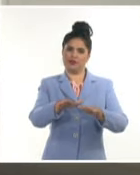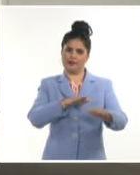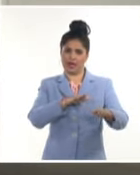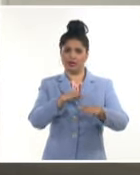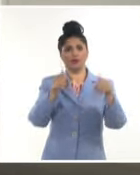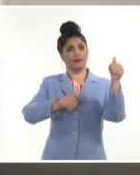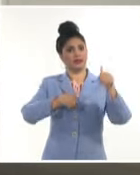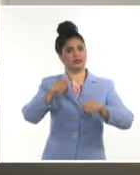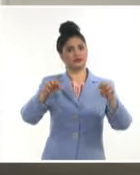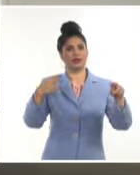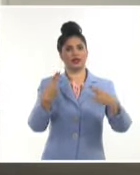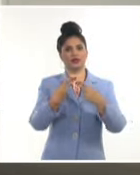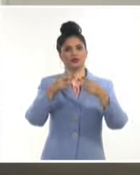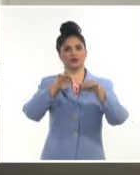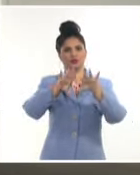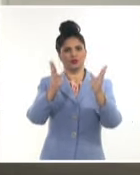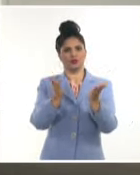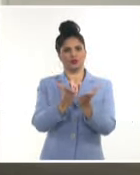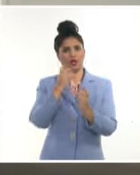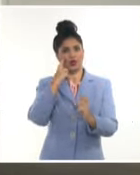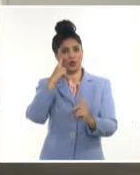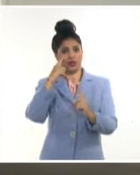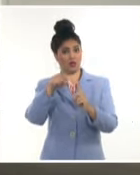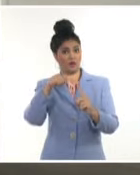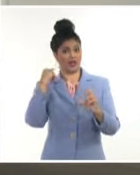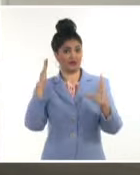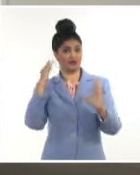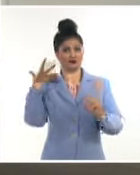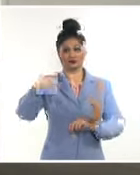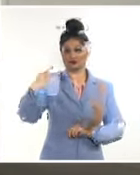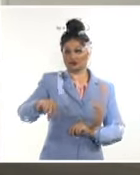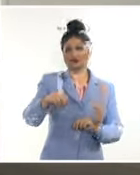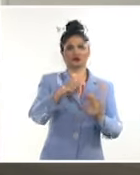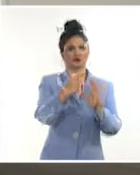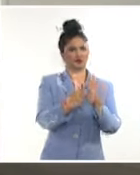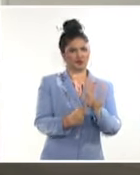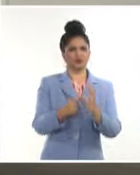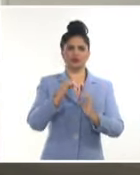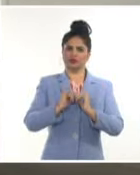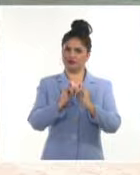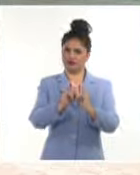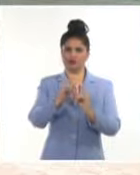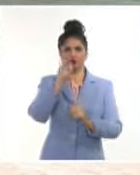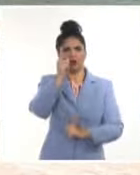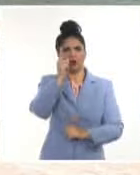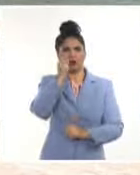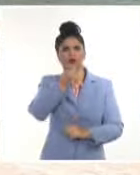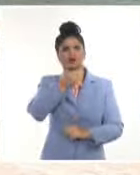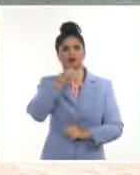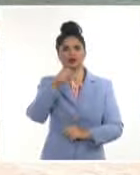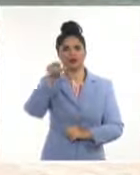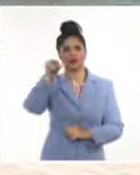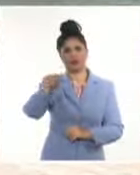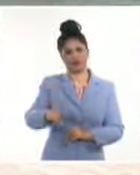siguientes objetivos. Sobre los propósitos a corto y mediano plazo, ofrecieron declaraciones al colega Daniel Gotay.